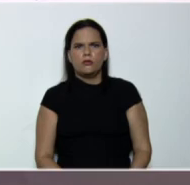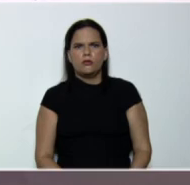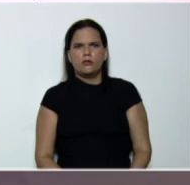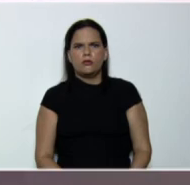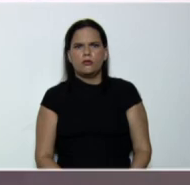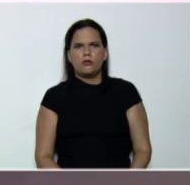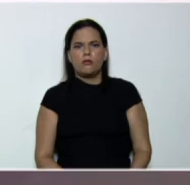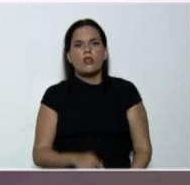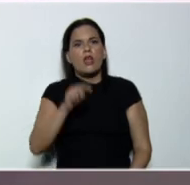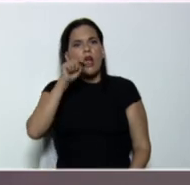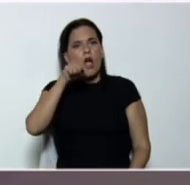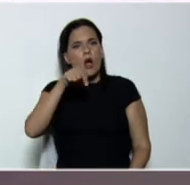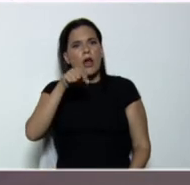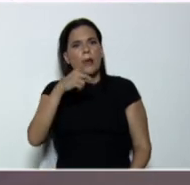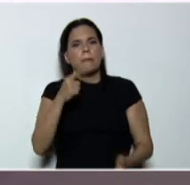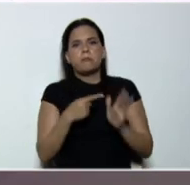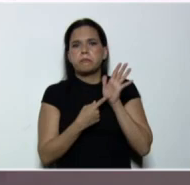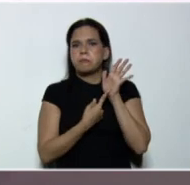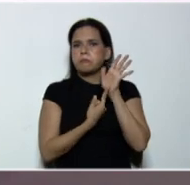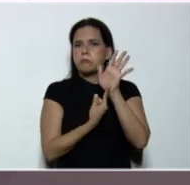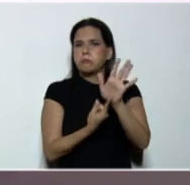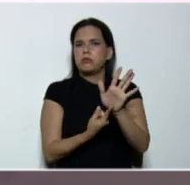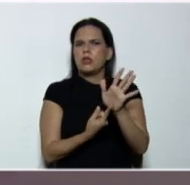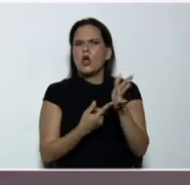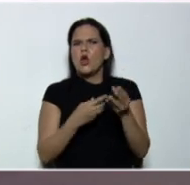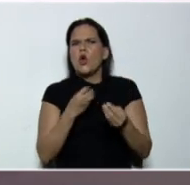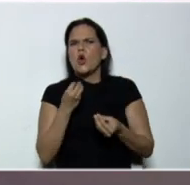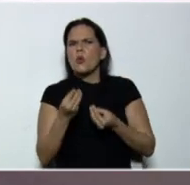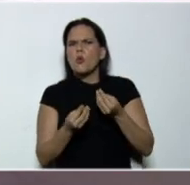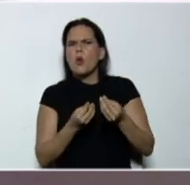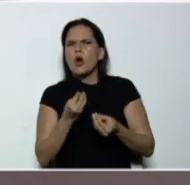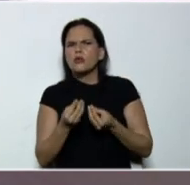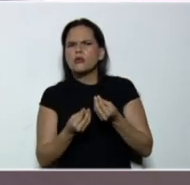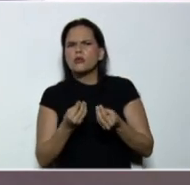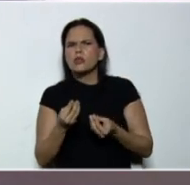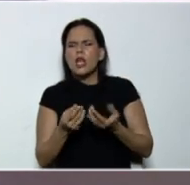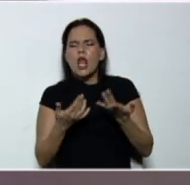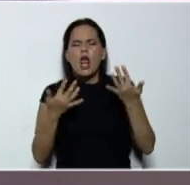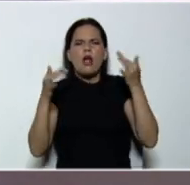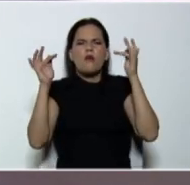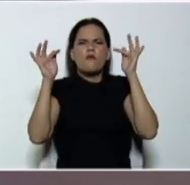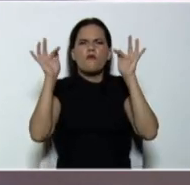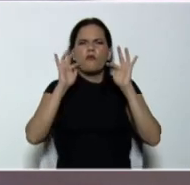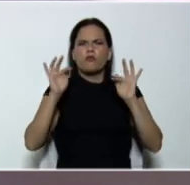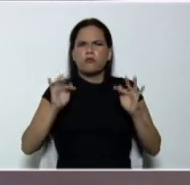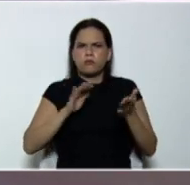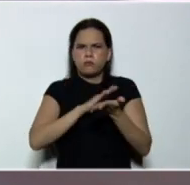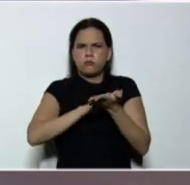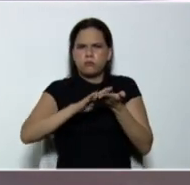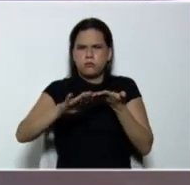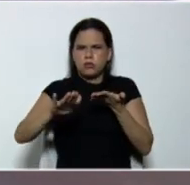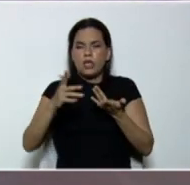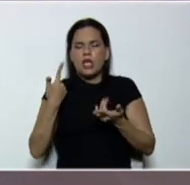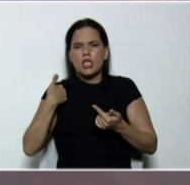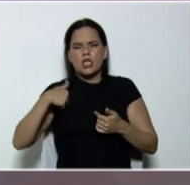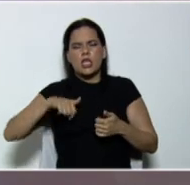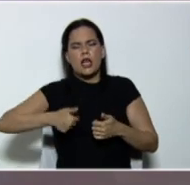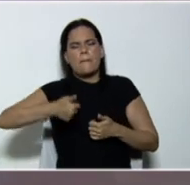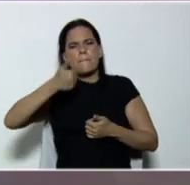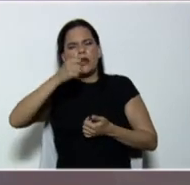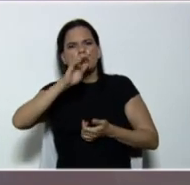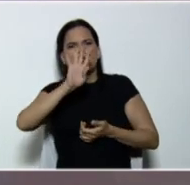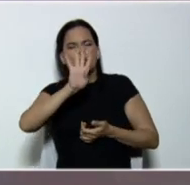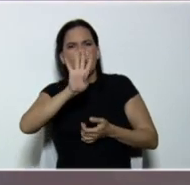A continuación, vamos a mostrar cómo trazar las figuras geométricas que tienen más de